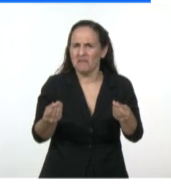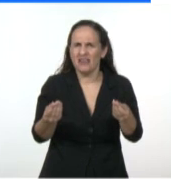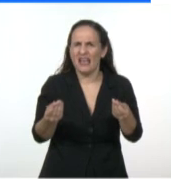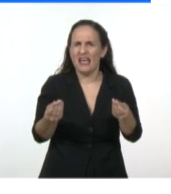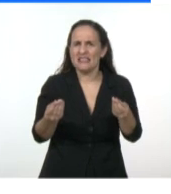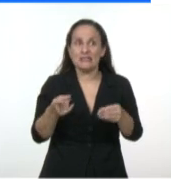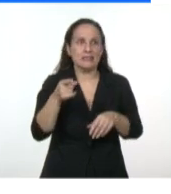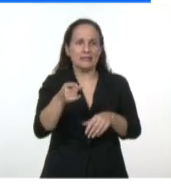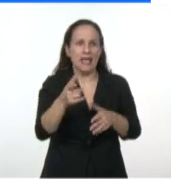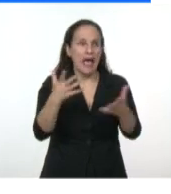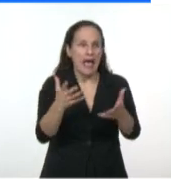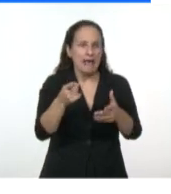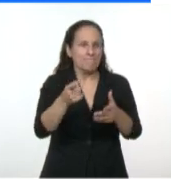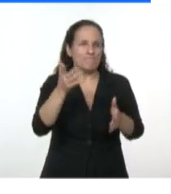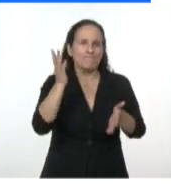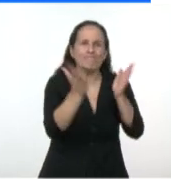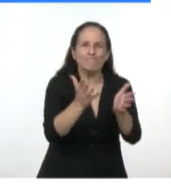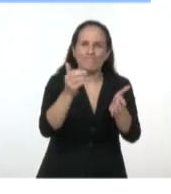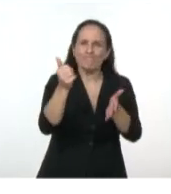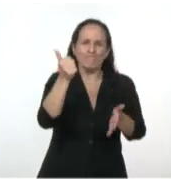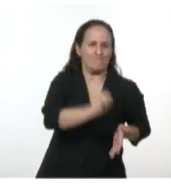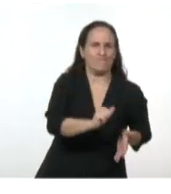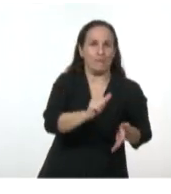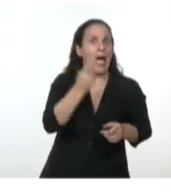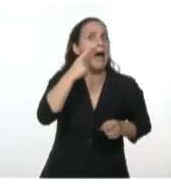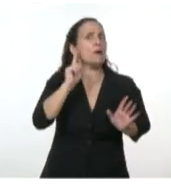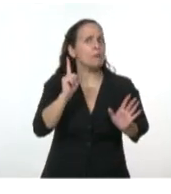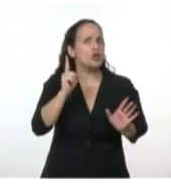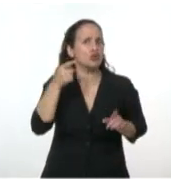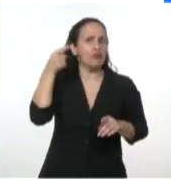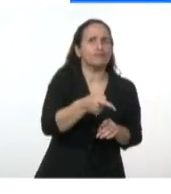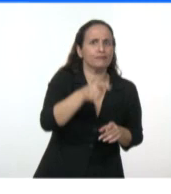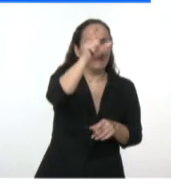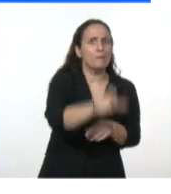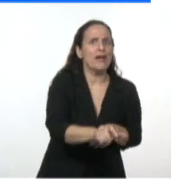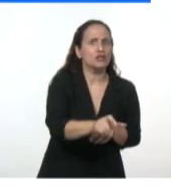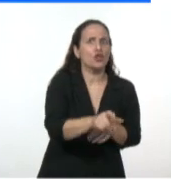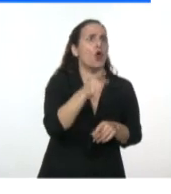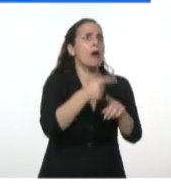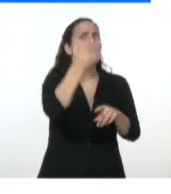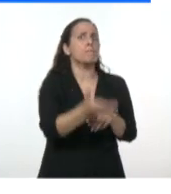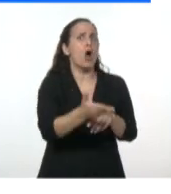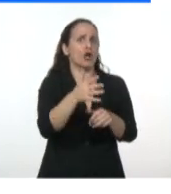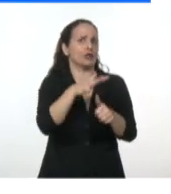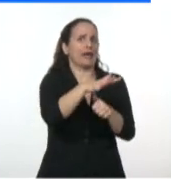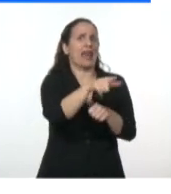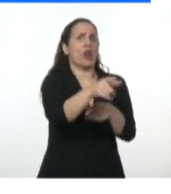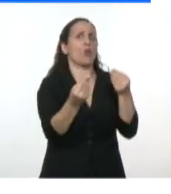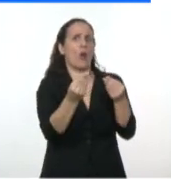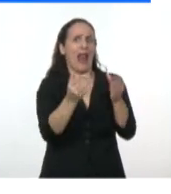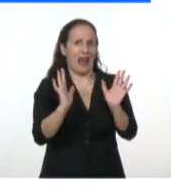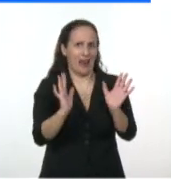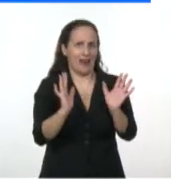daño intencional que se produce sobre una persona por su condición de género. Y está